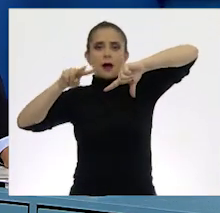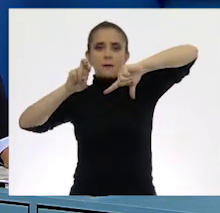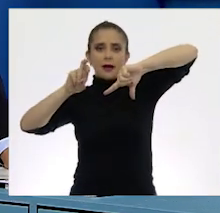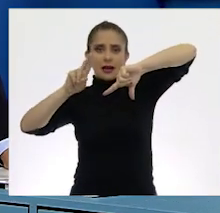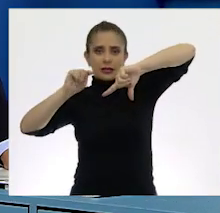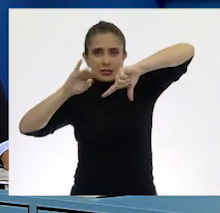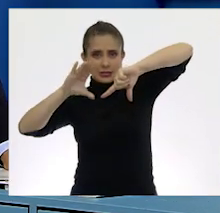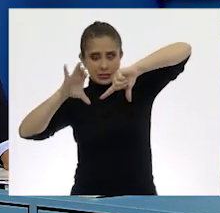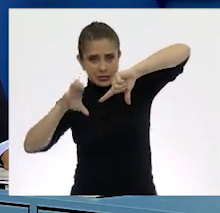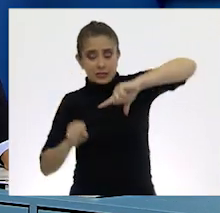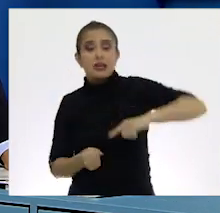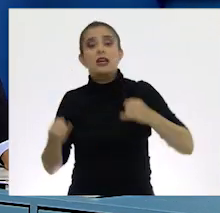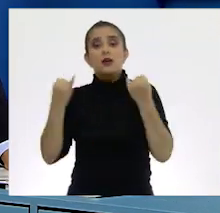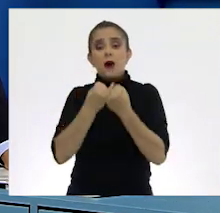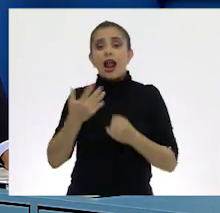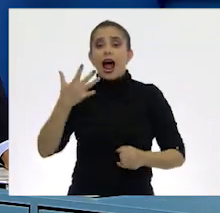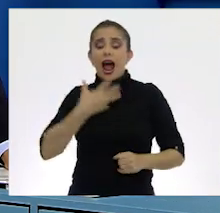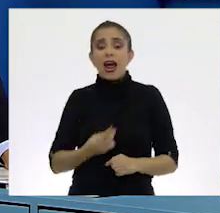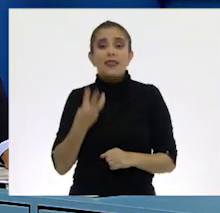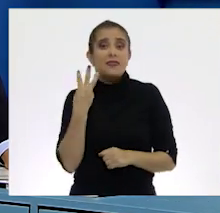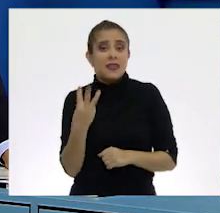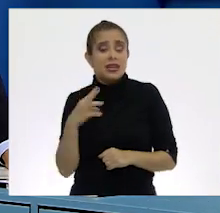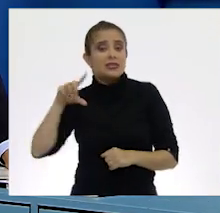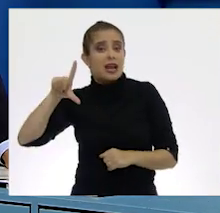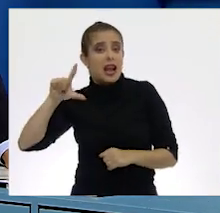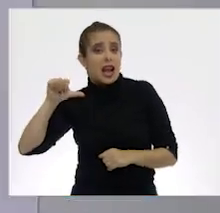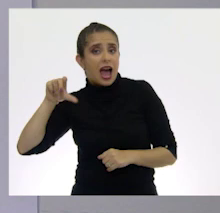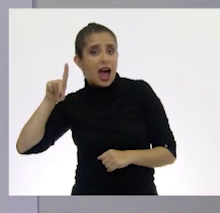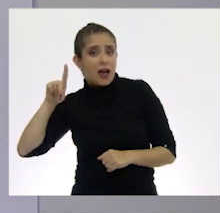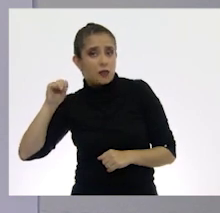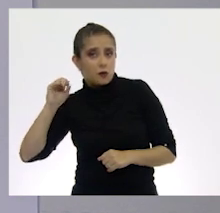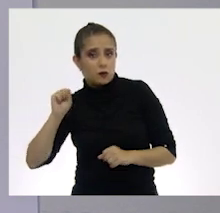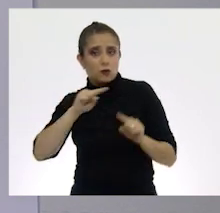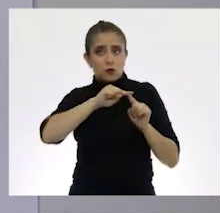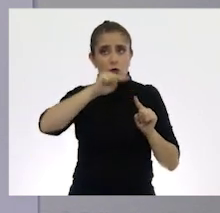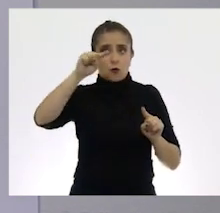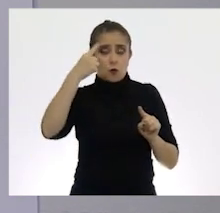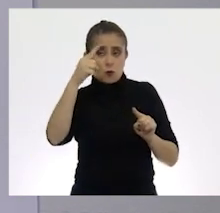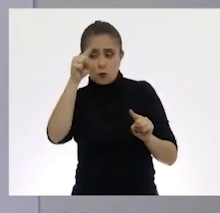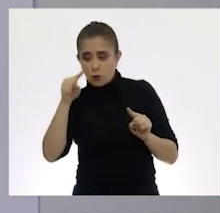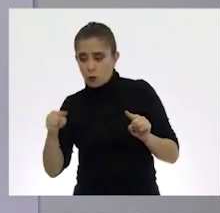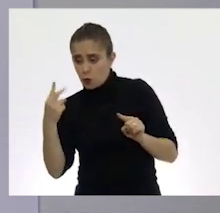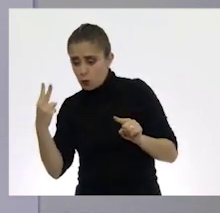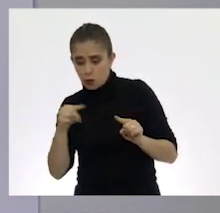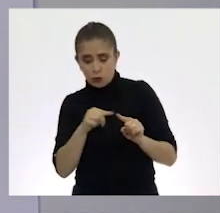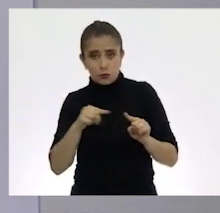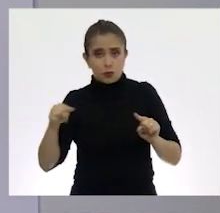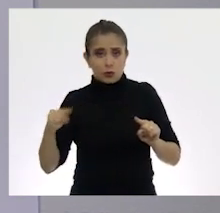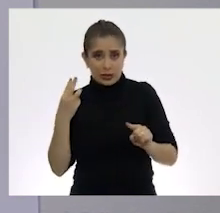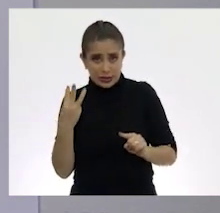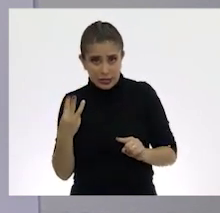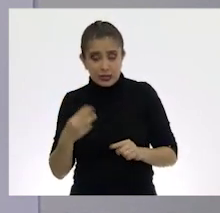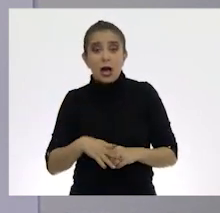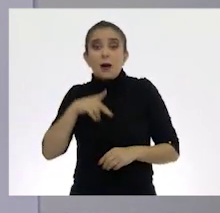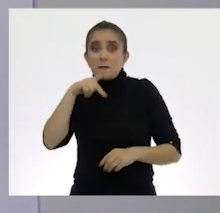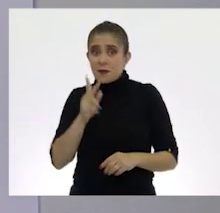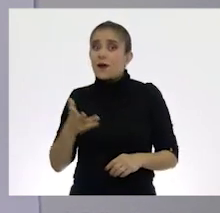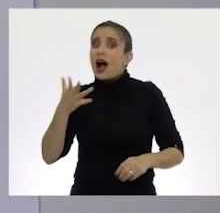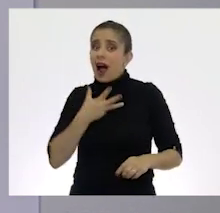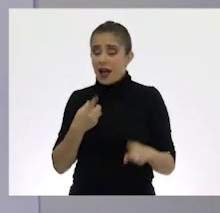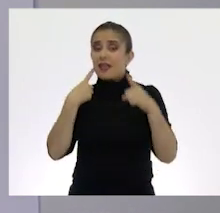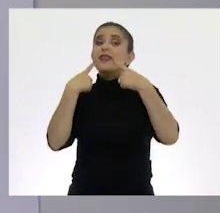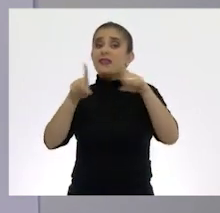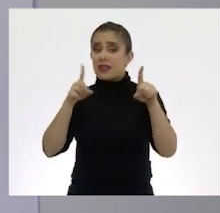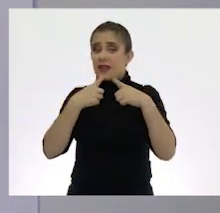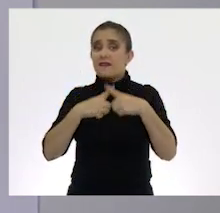tres lados. Pero aquí viene la diferencia que vamos a establecer con cada uno de los triángulos. El